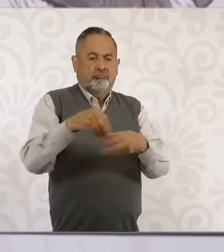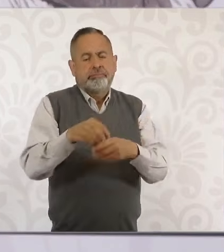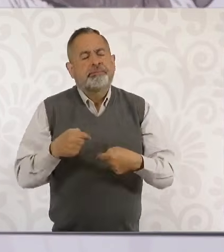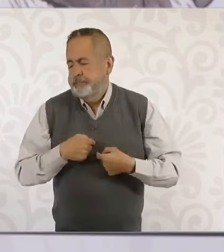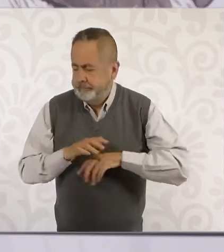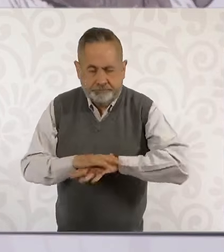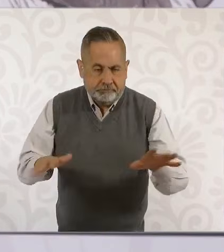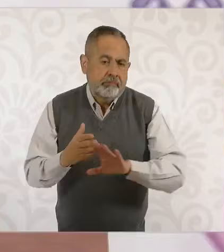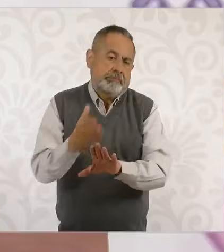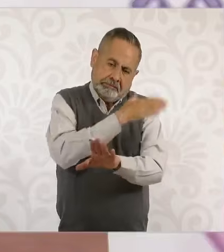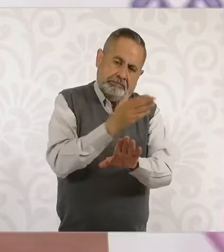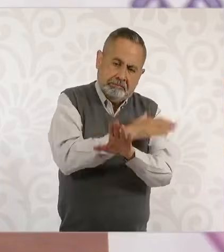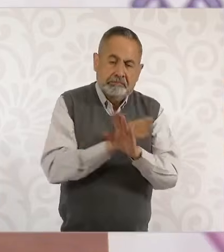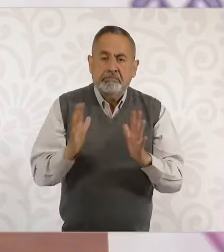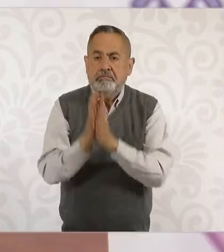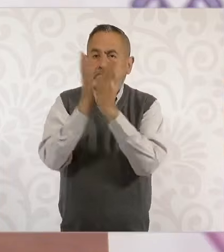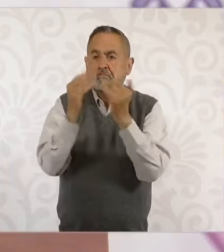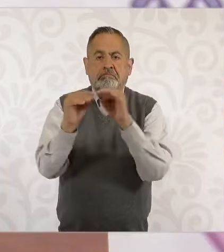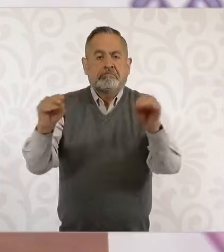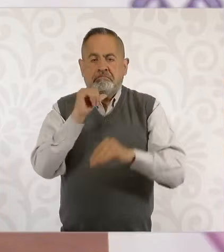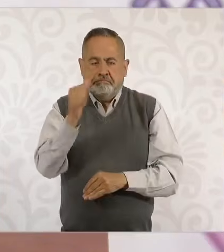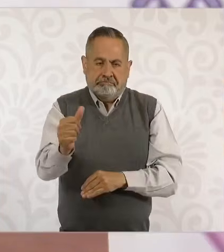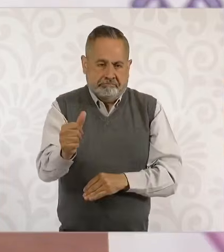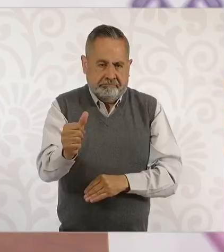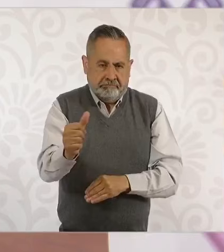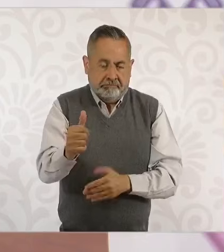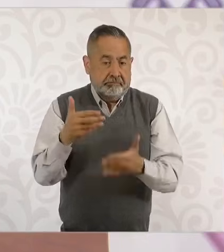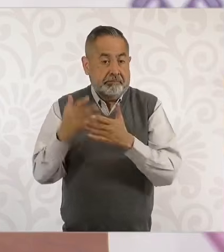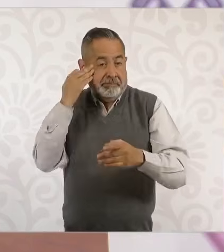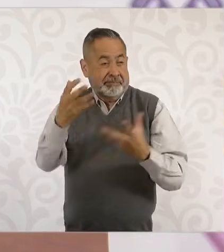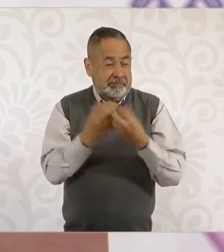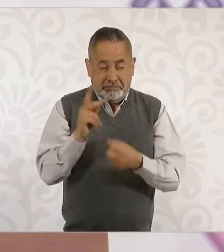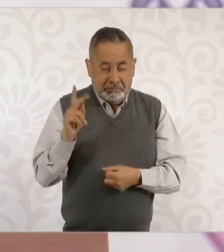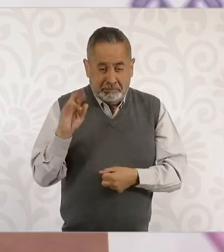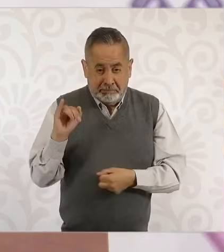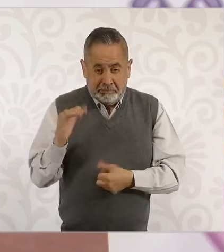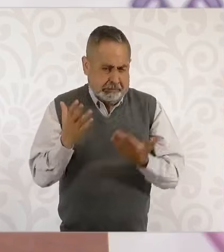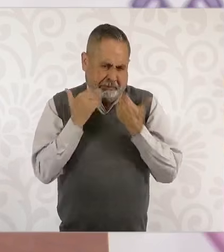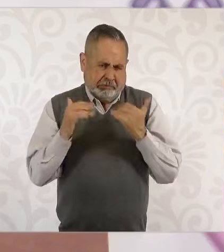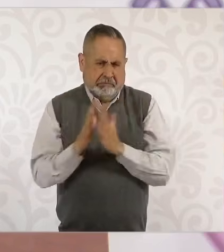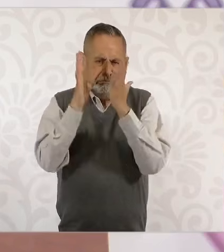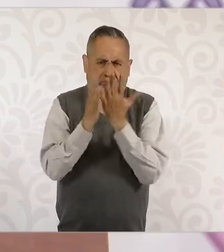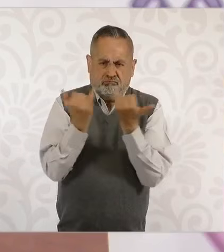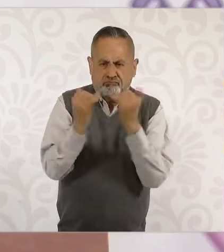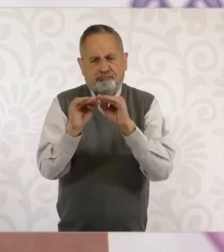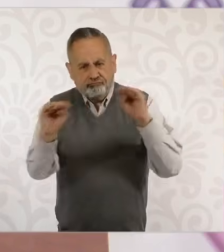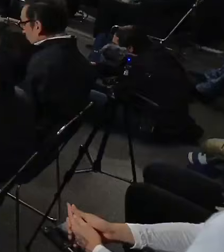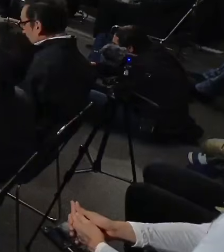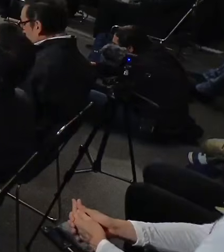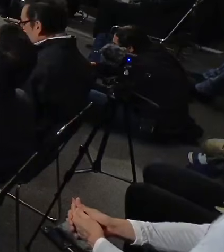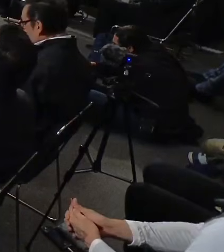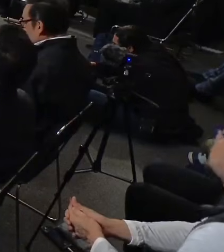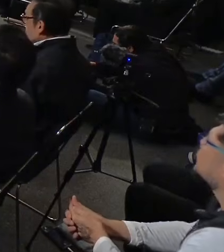porque la democracia en realidad, pues en todo el periodo del PRI no se dio. Fueron las